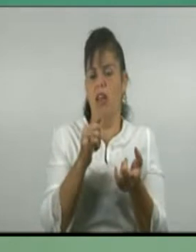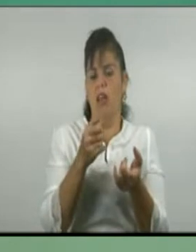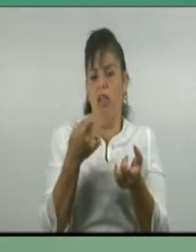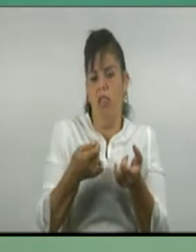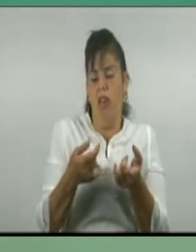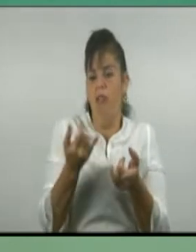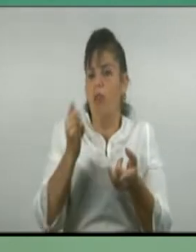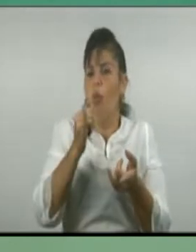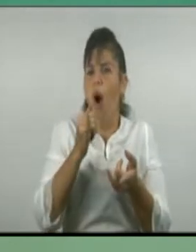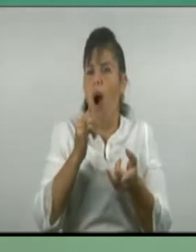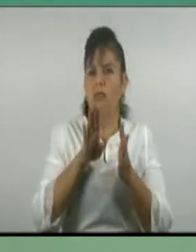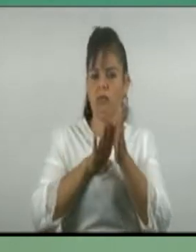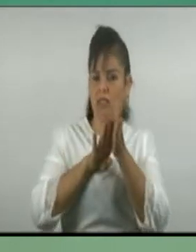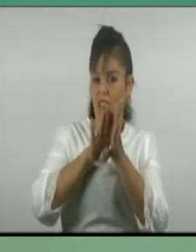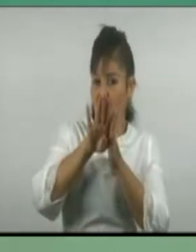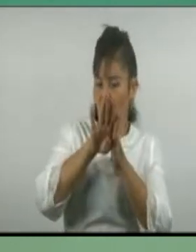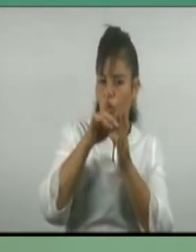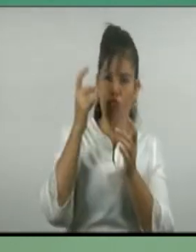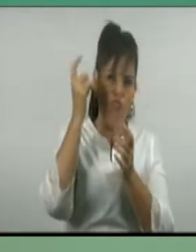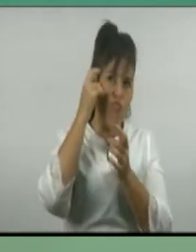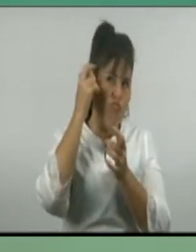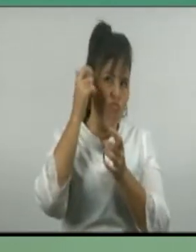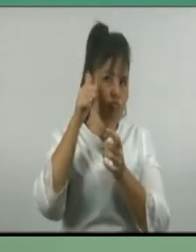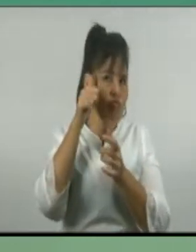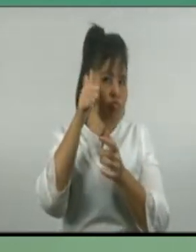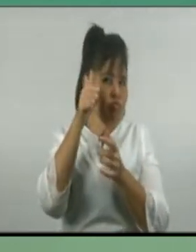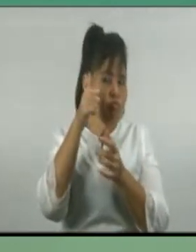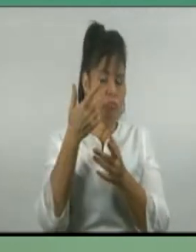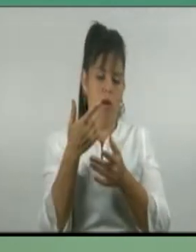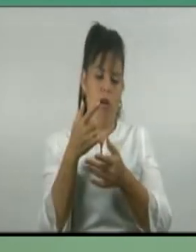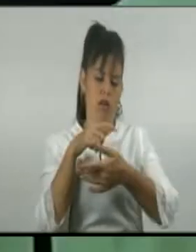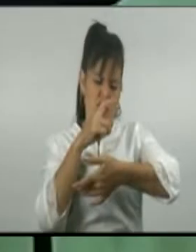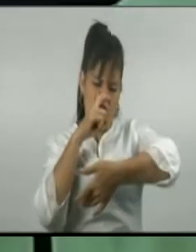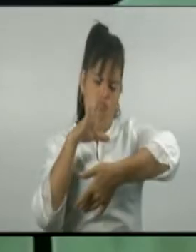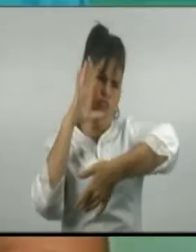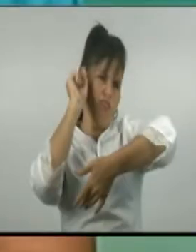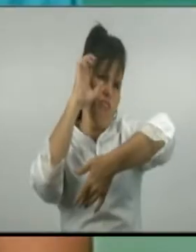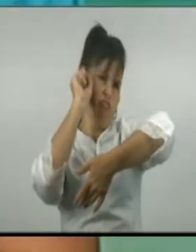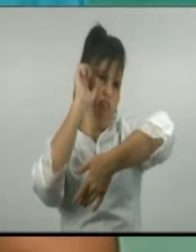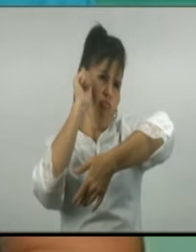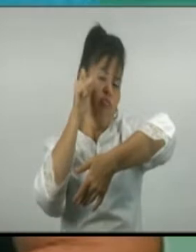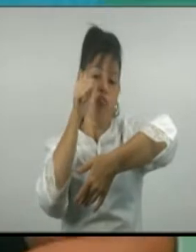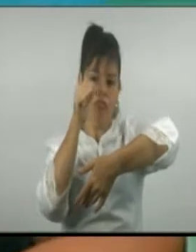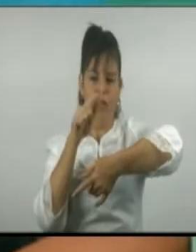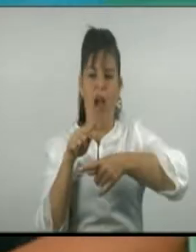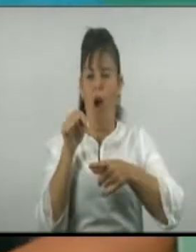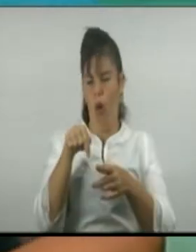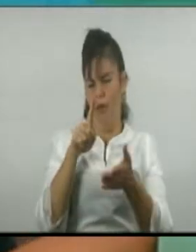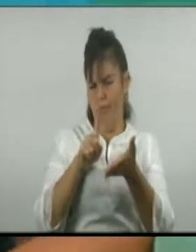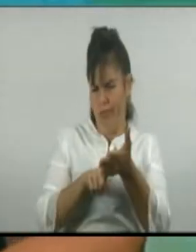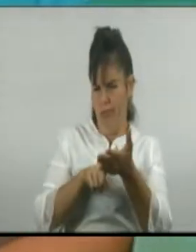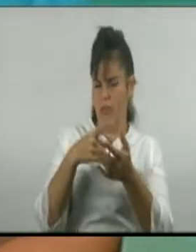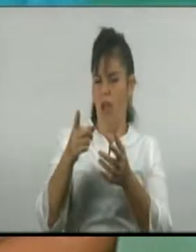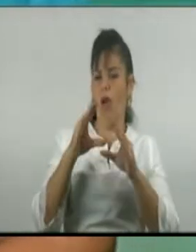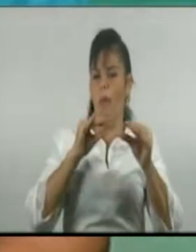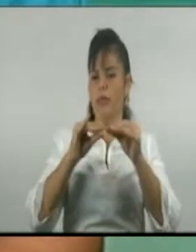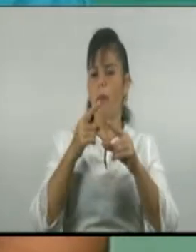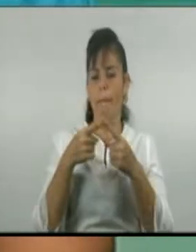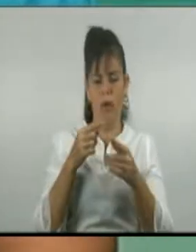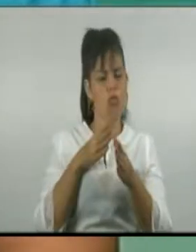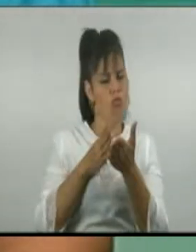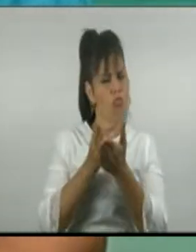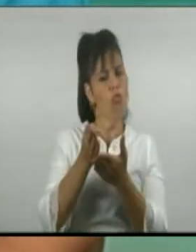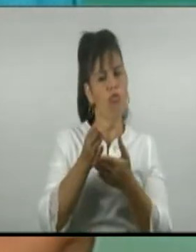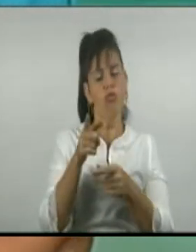ayuda al desarrollo de ese niño en todos los sentidos de la vida vamos a hacer la primera pausa en nuestra conversación pero continuamos con el tema